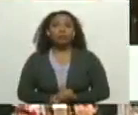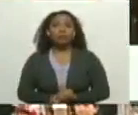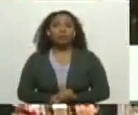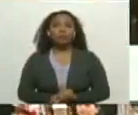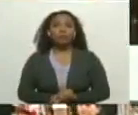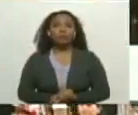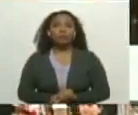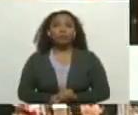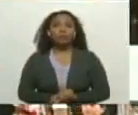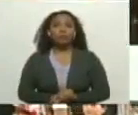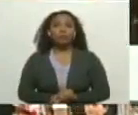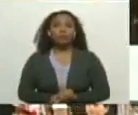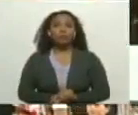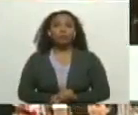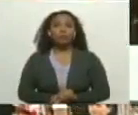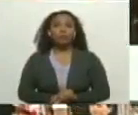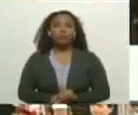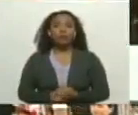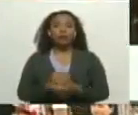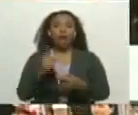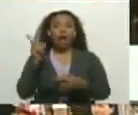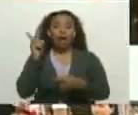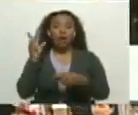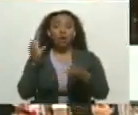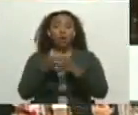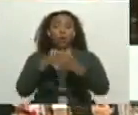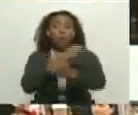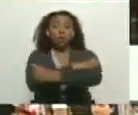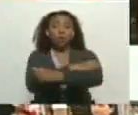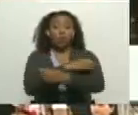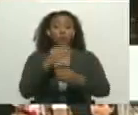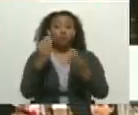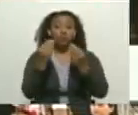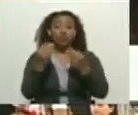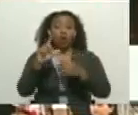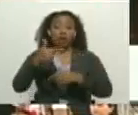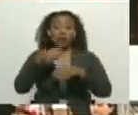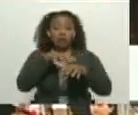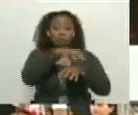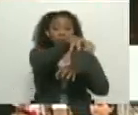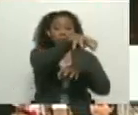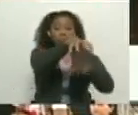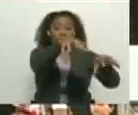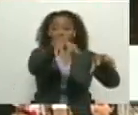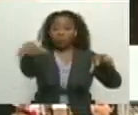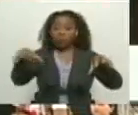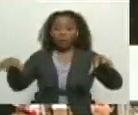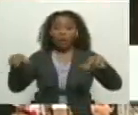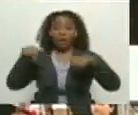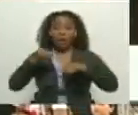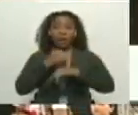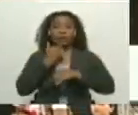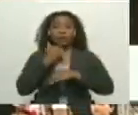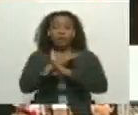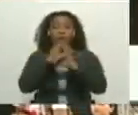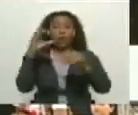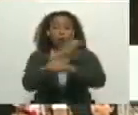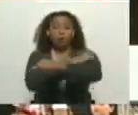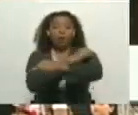No, están recontradivididos, están en verdad en etapa terminal la oposición